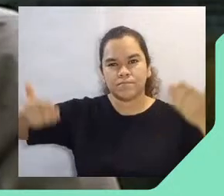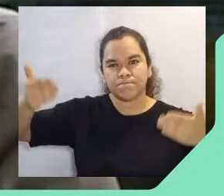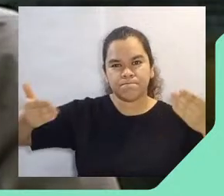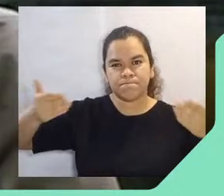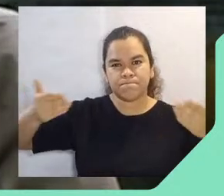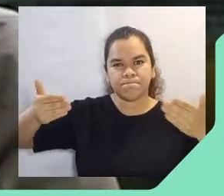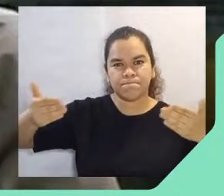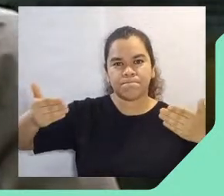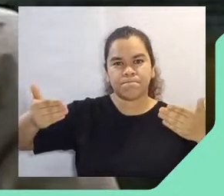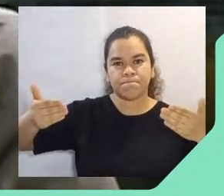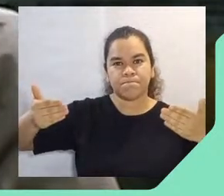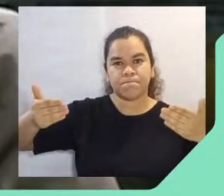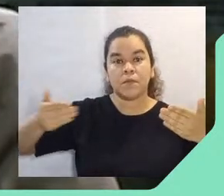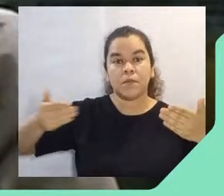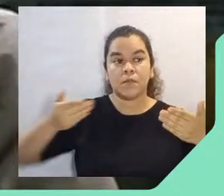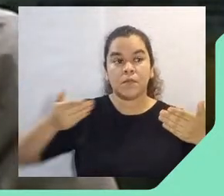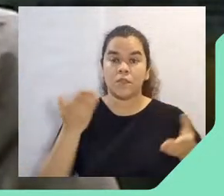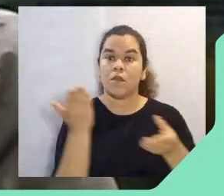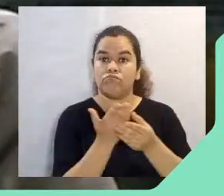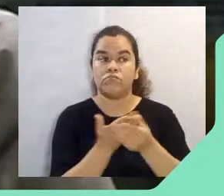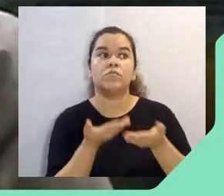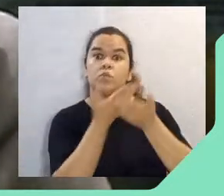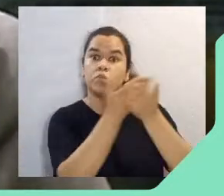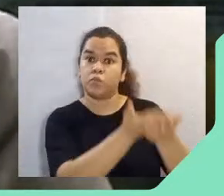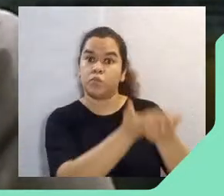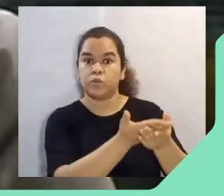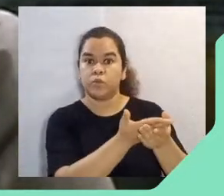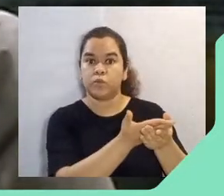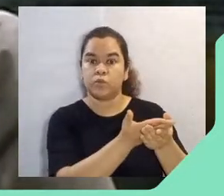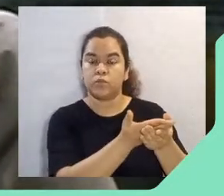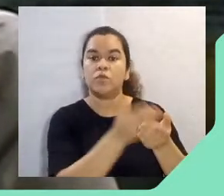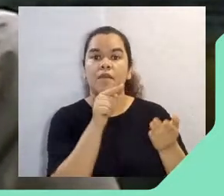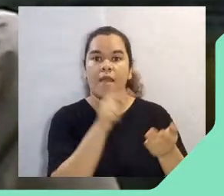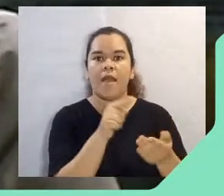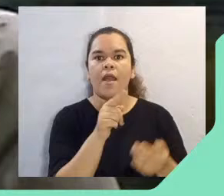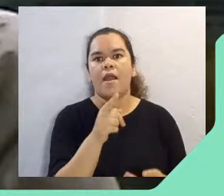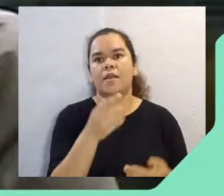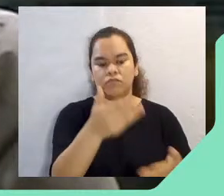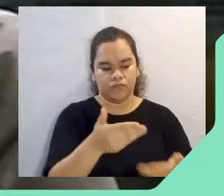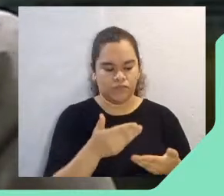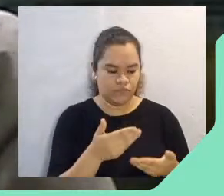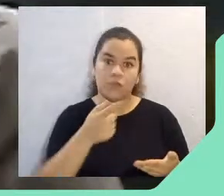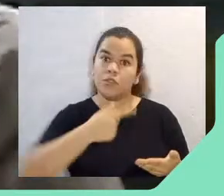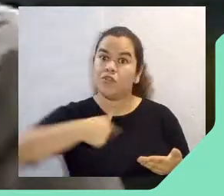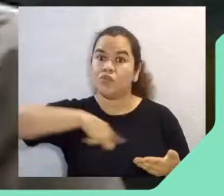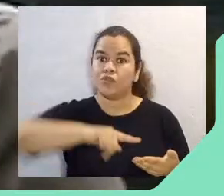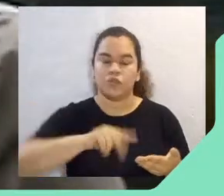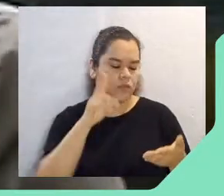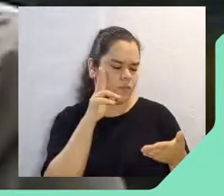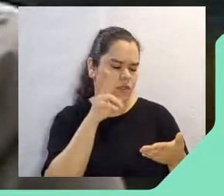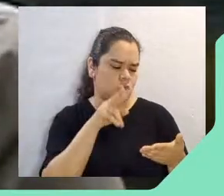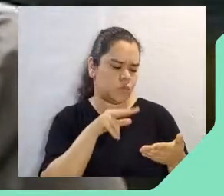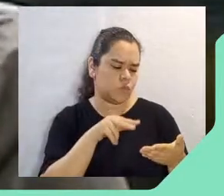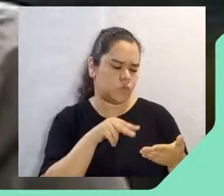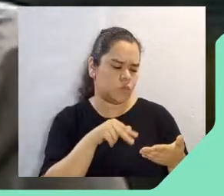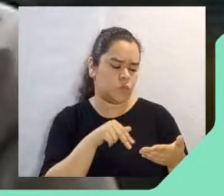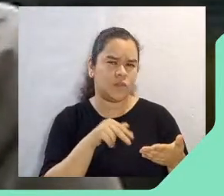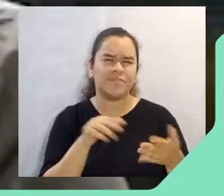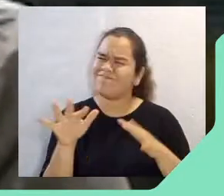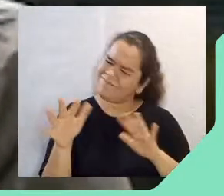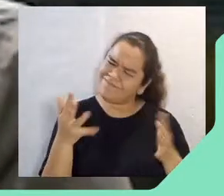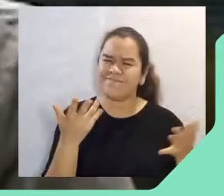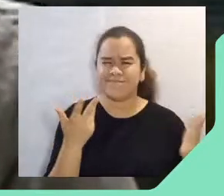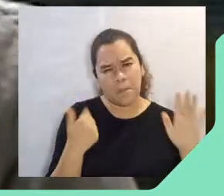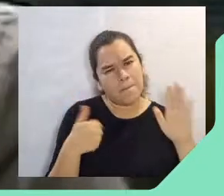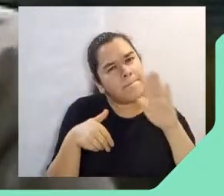y una vez que el expediente ingresa y viene hacia la carrera de bioquímica, nosotros vemos los contenidos. En general, en términos generales,